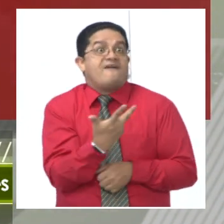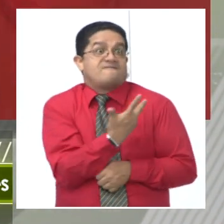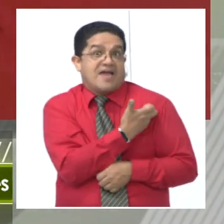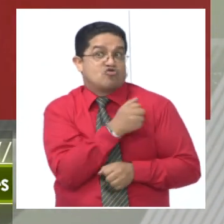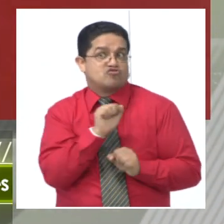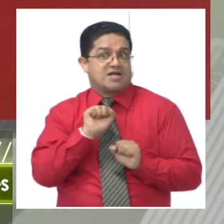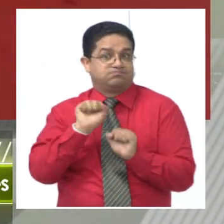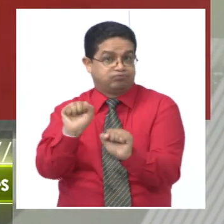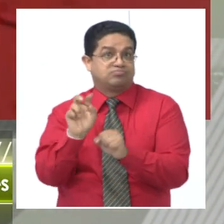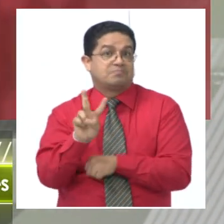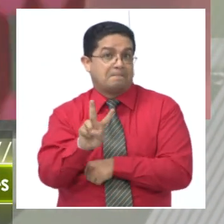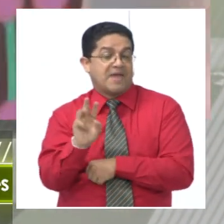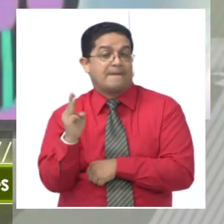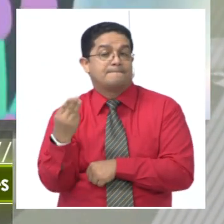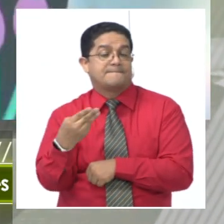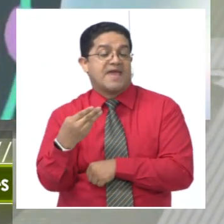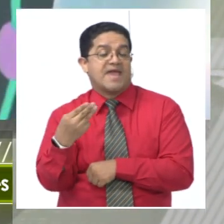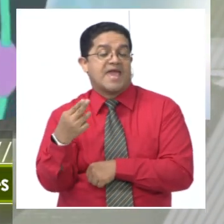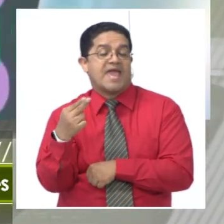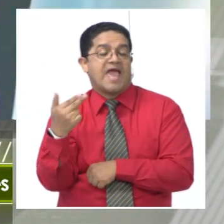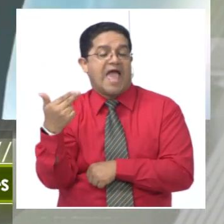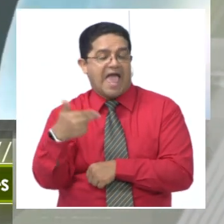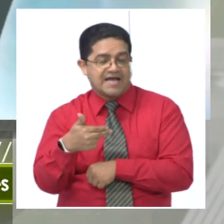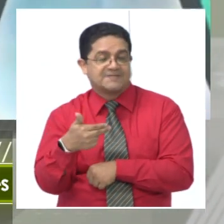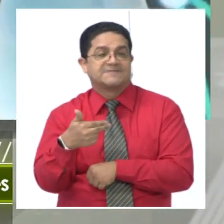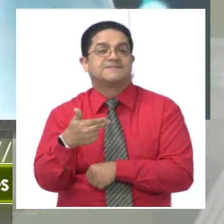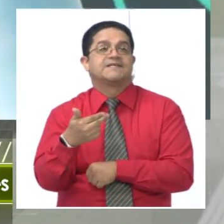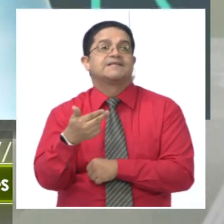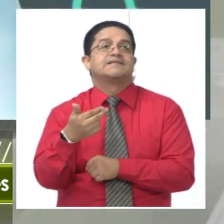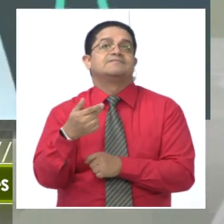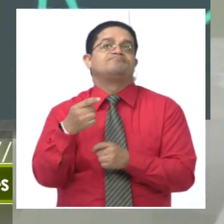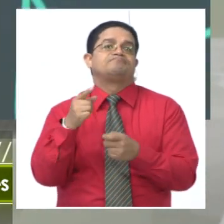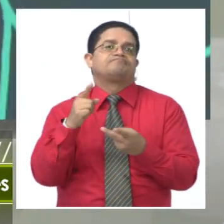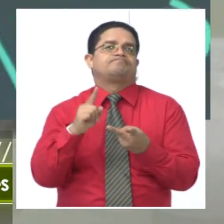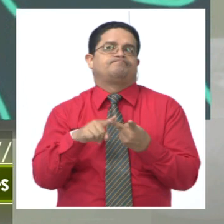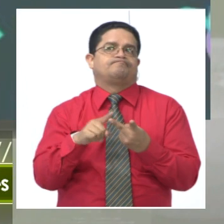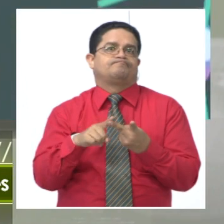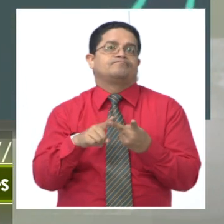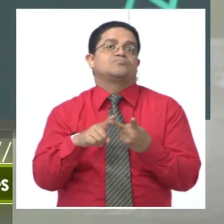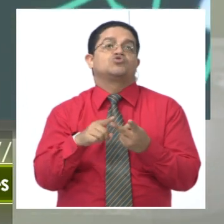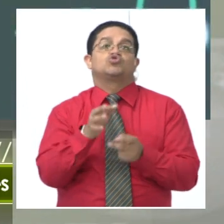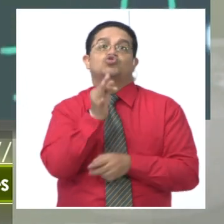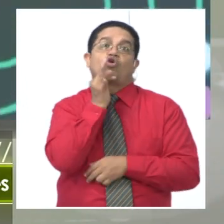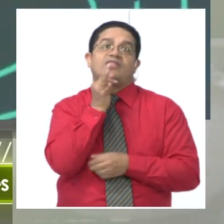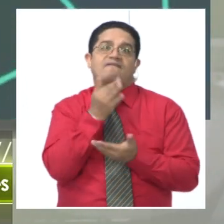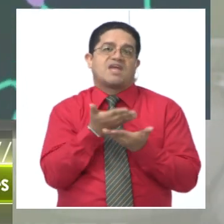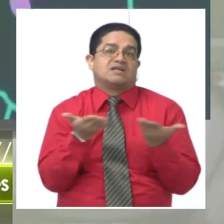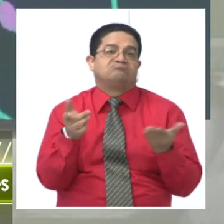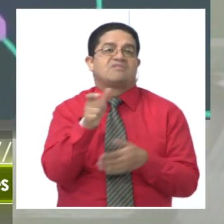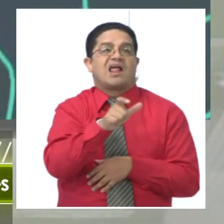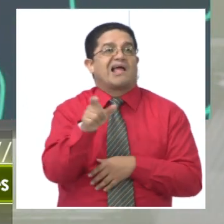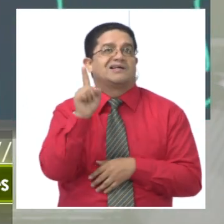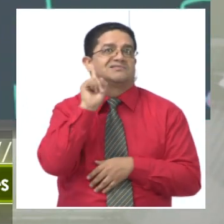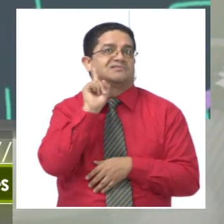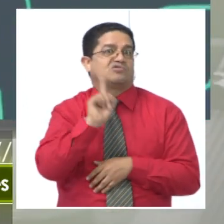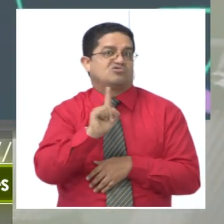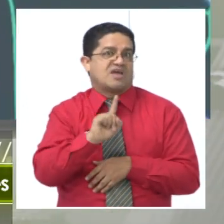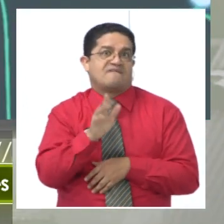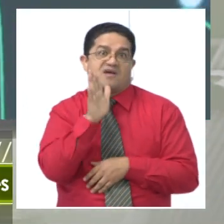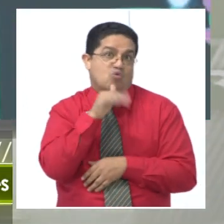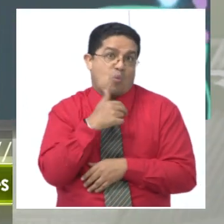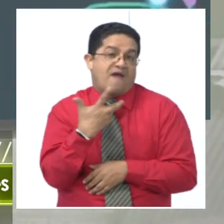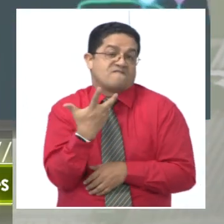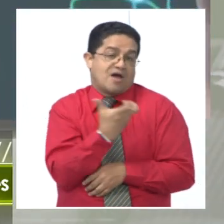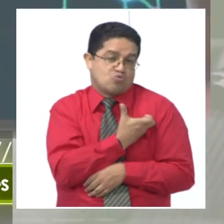por VPH, pero más que la infección, para prevenir su complicación, todavía la población no está completamente vacunada. Y